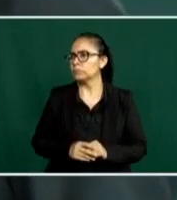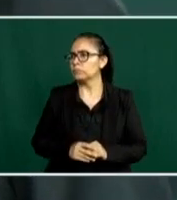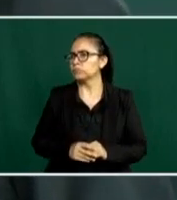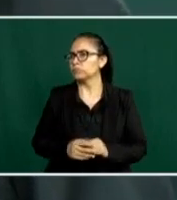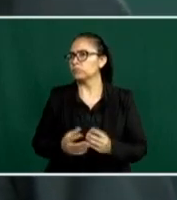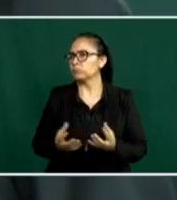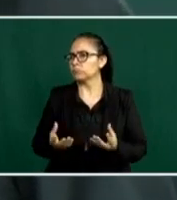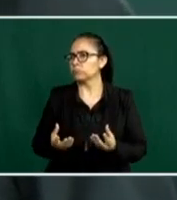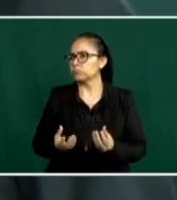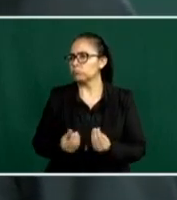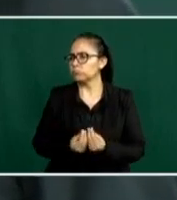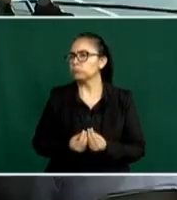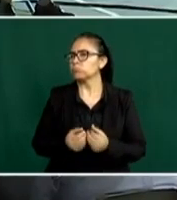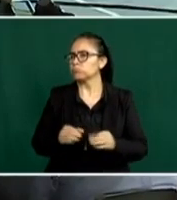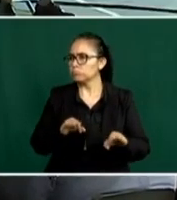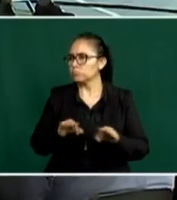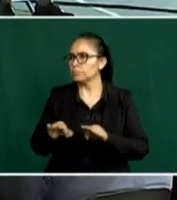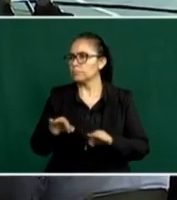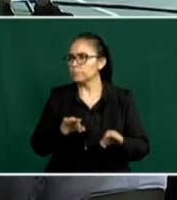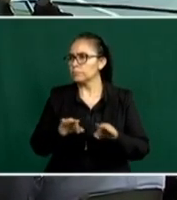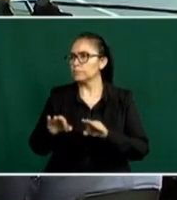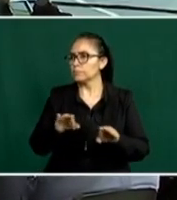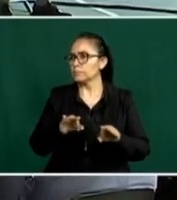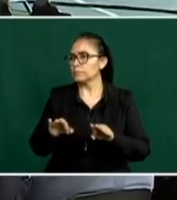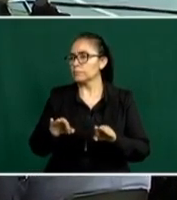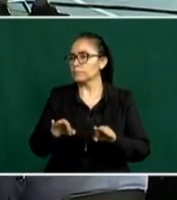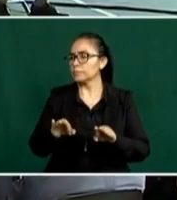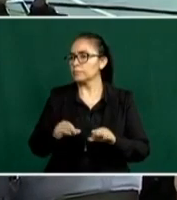depreciación de nuestra moneda,